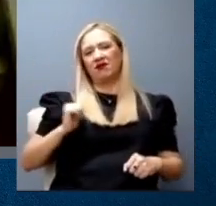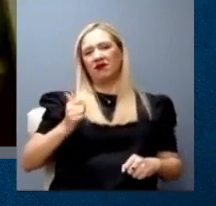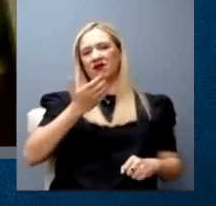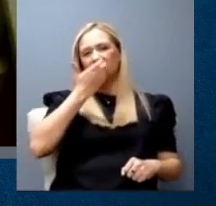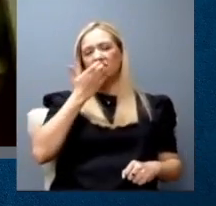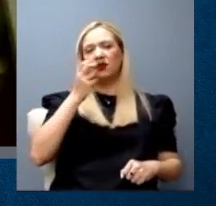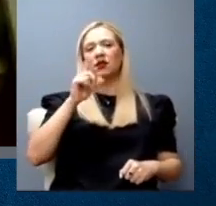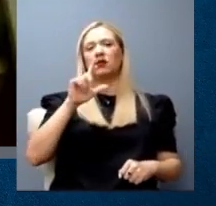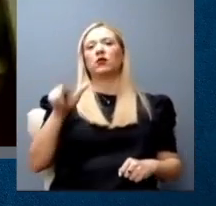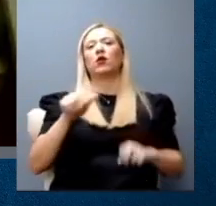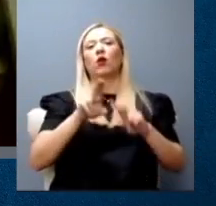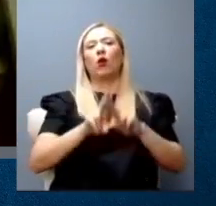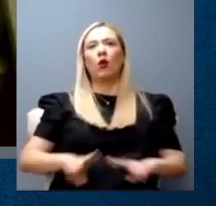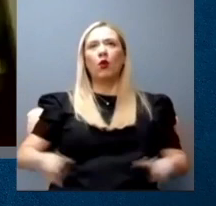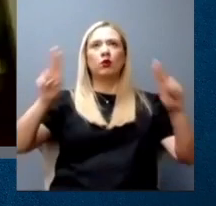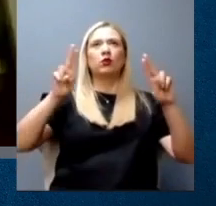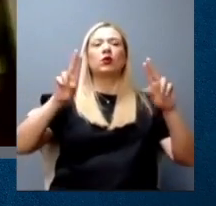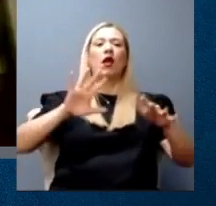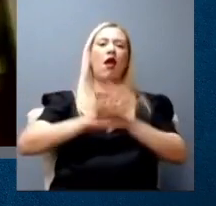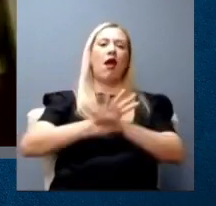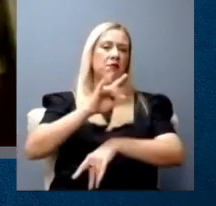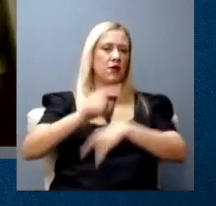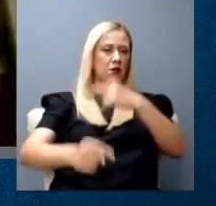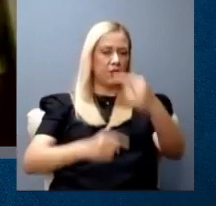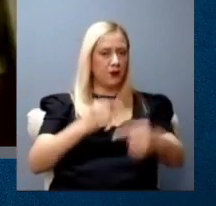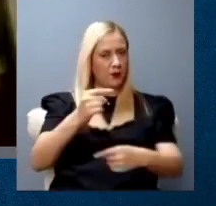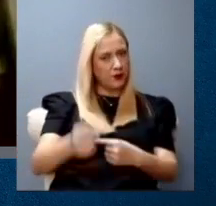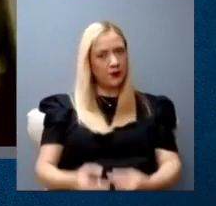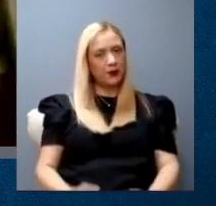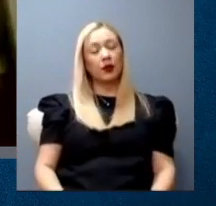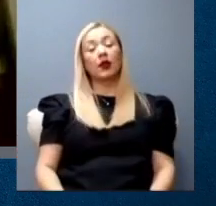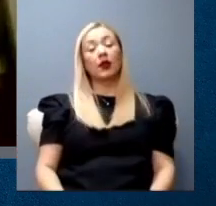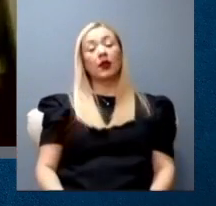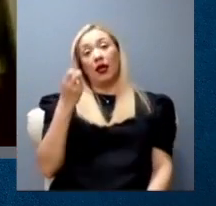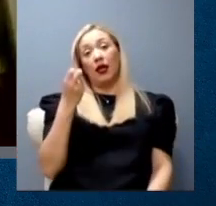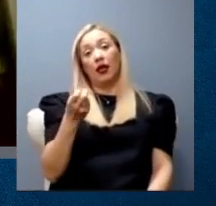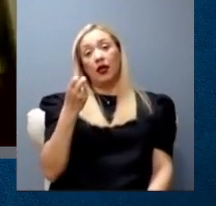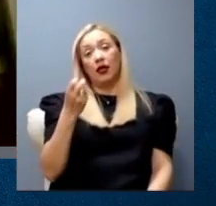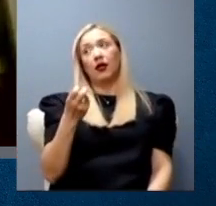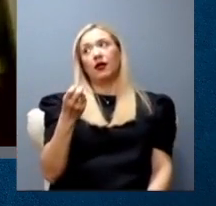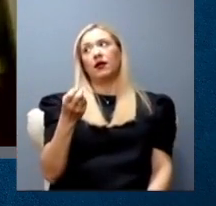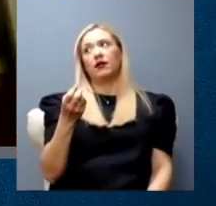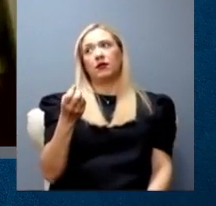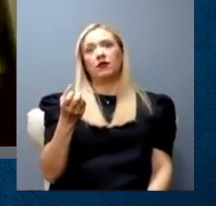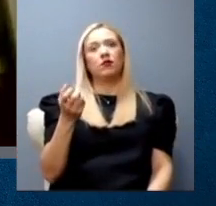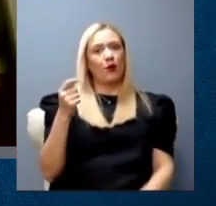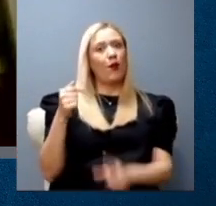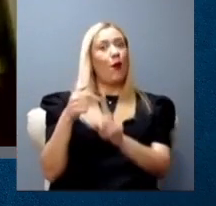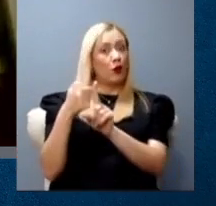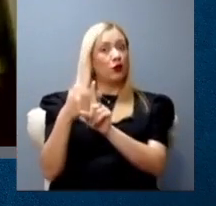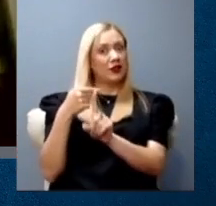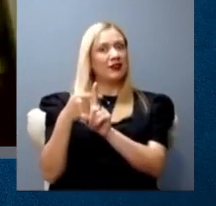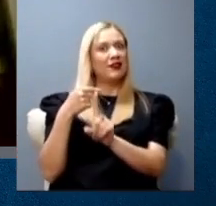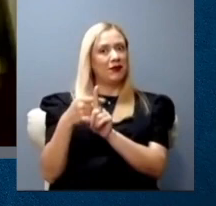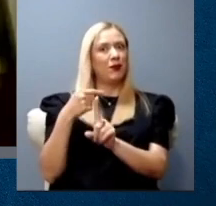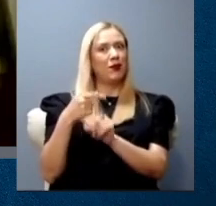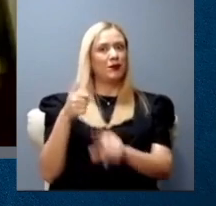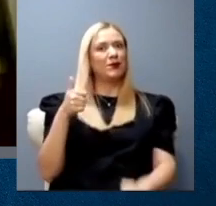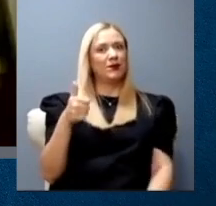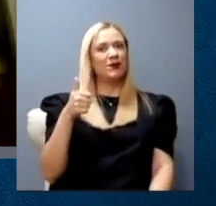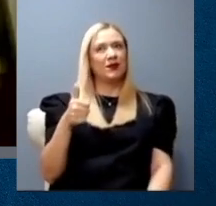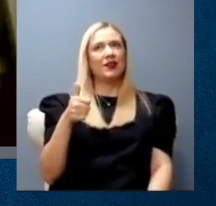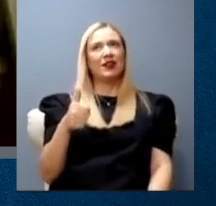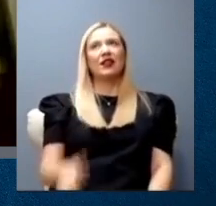embargo, con la Sociedad de las Naciones es que, aunque fue positivo en relación